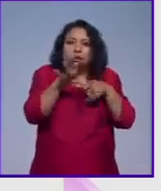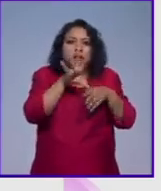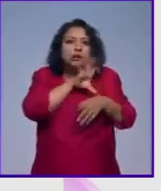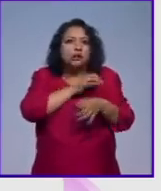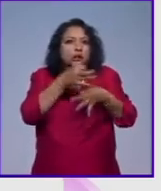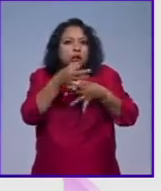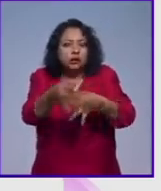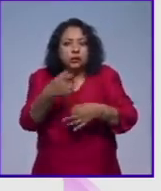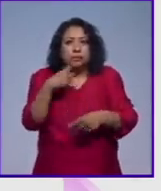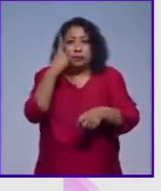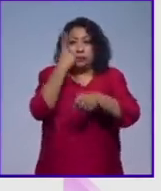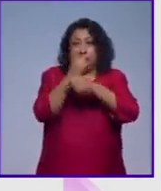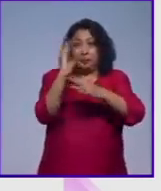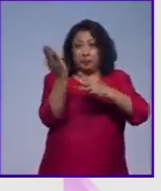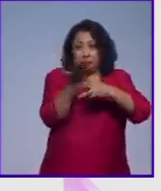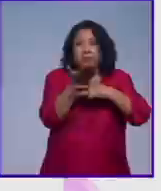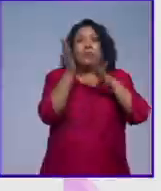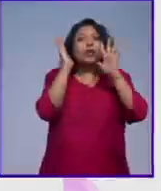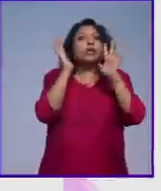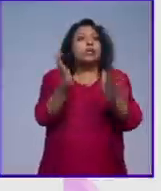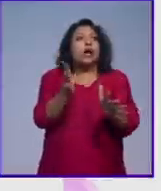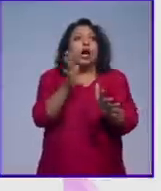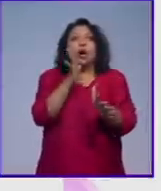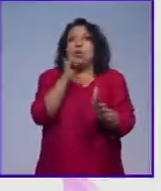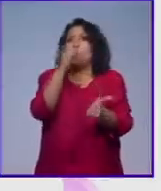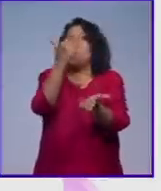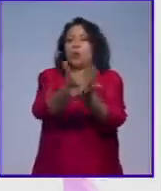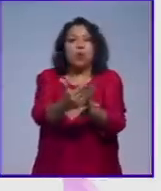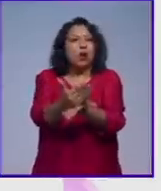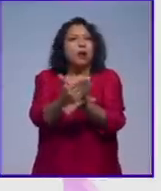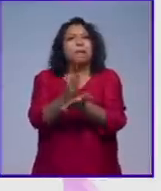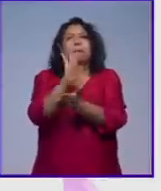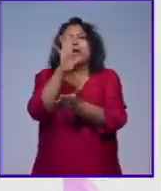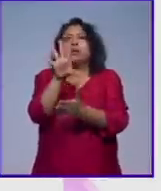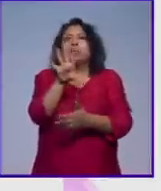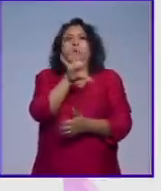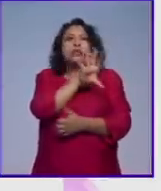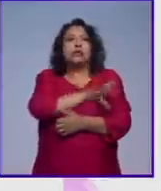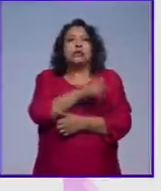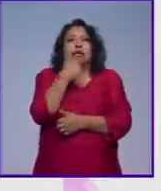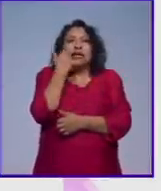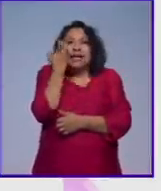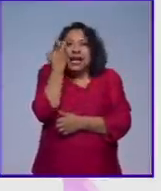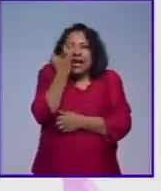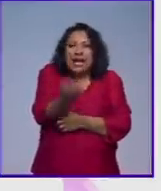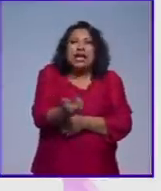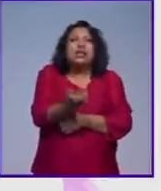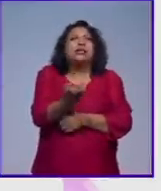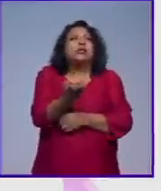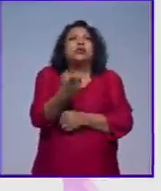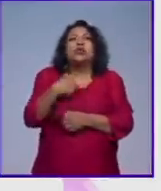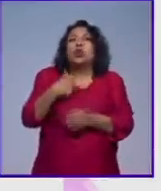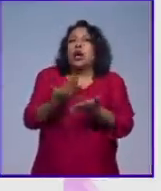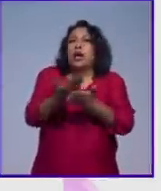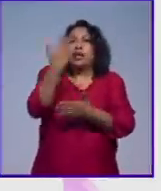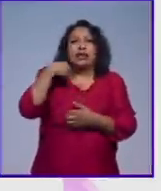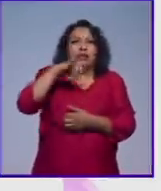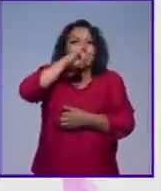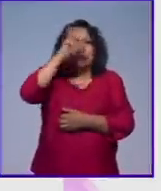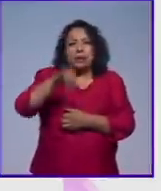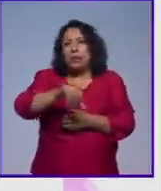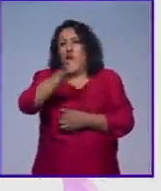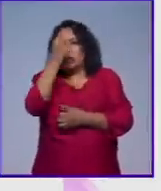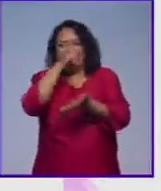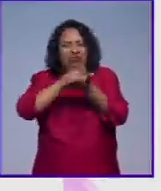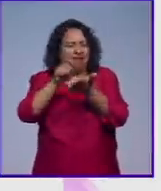Ese primer capítulo ya es imparable, es como un frenesí y quería conseguir eso, cosa que yo no había hecho en ninguna de mis otras